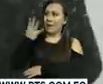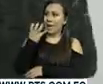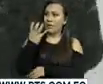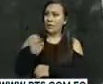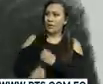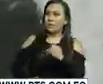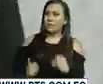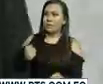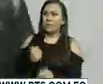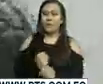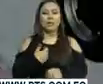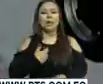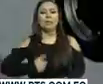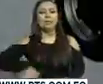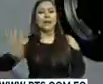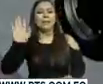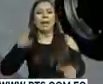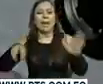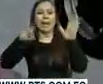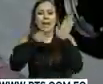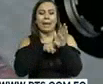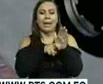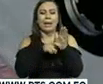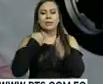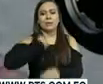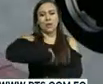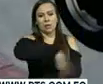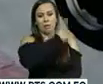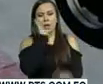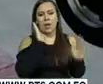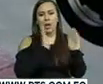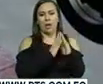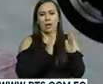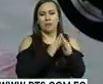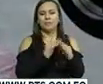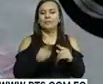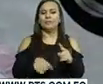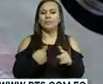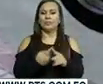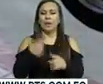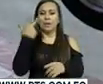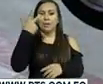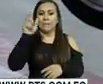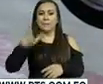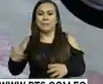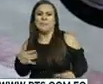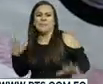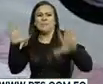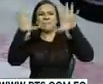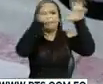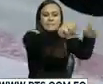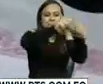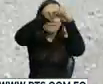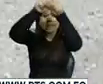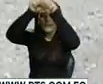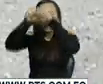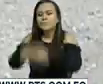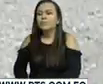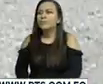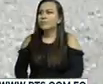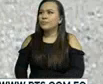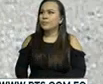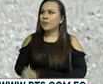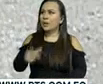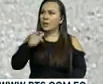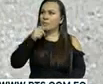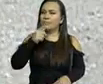de edad se dirigía al expreso para retornar a su casa y es alcanzada por tres compañeras de un curso superior detrás de ellas